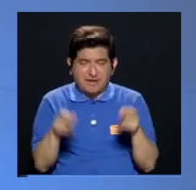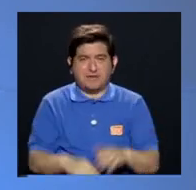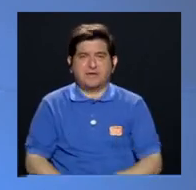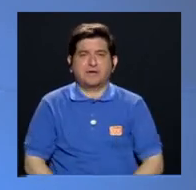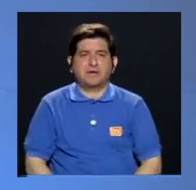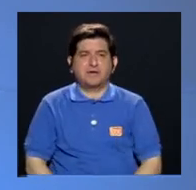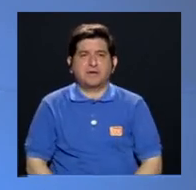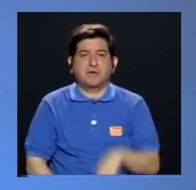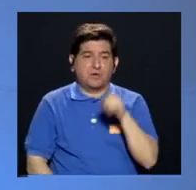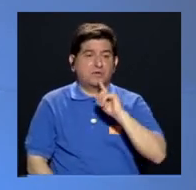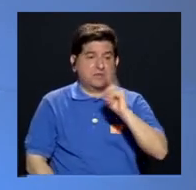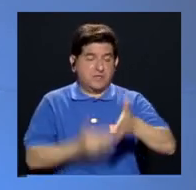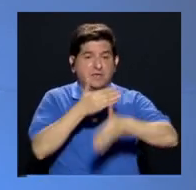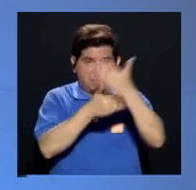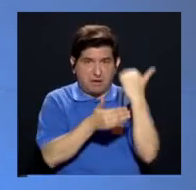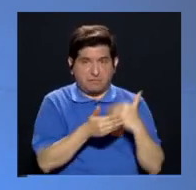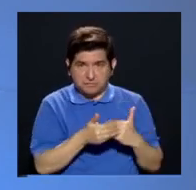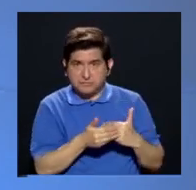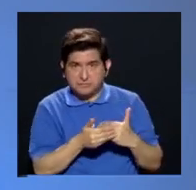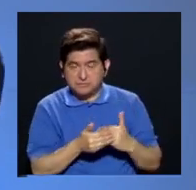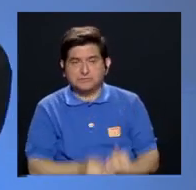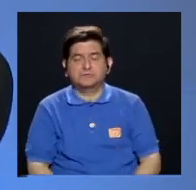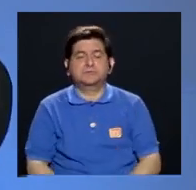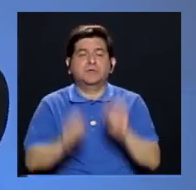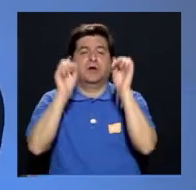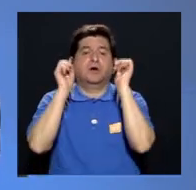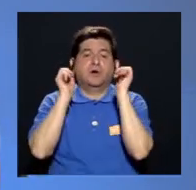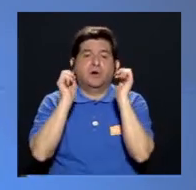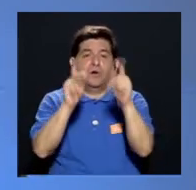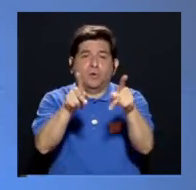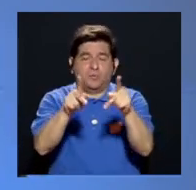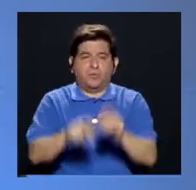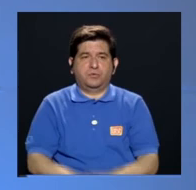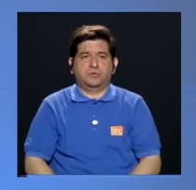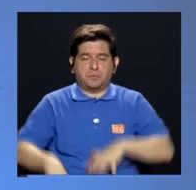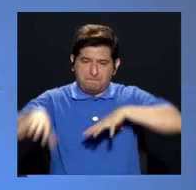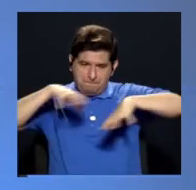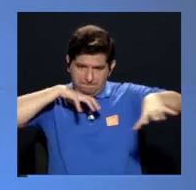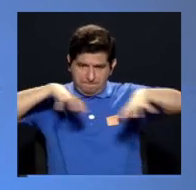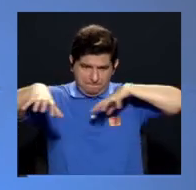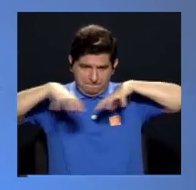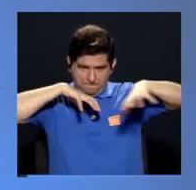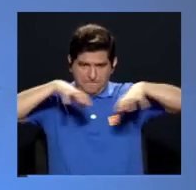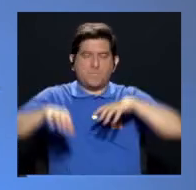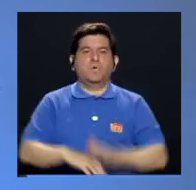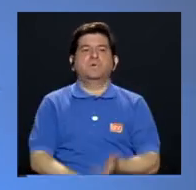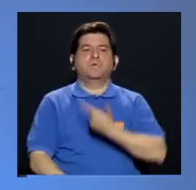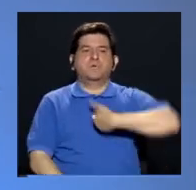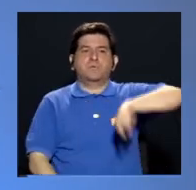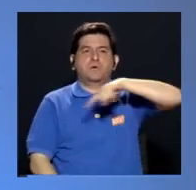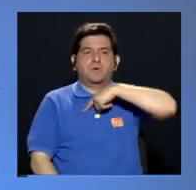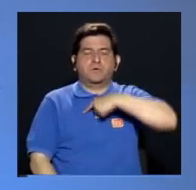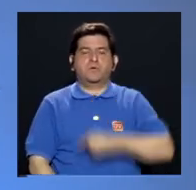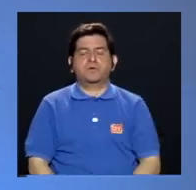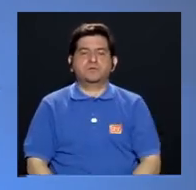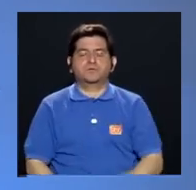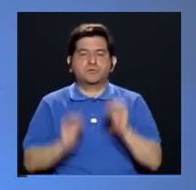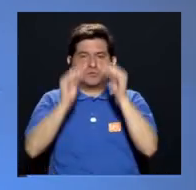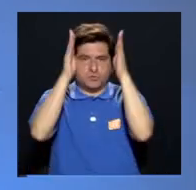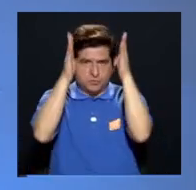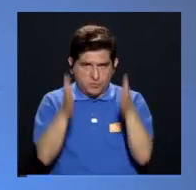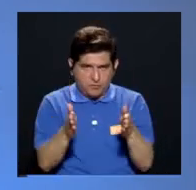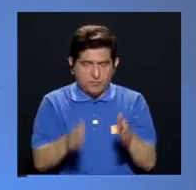de las regiones mencionadas, que permiten entonces la movilidad de nuestro cuerpo